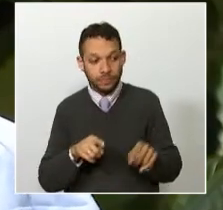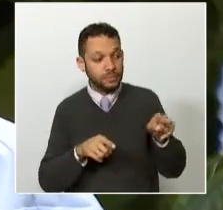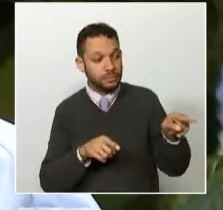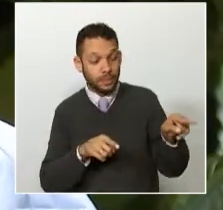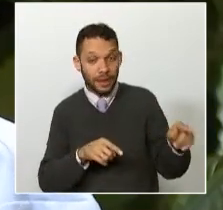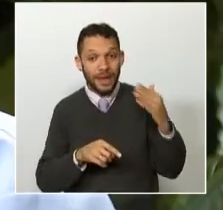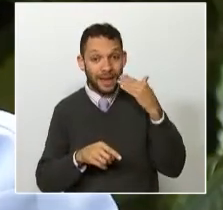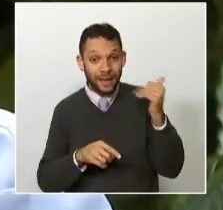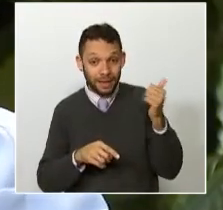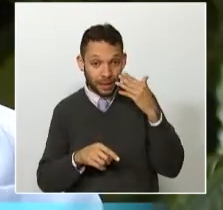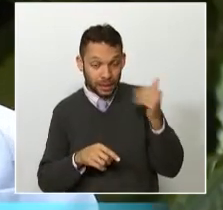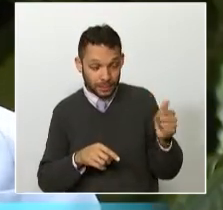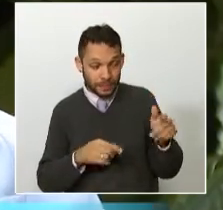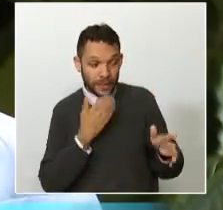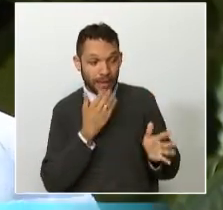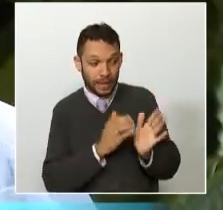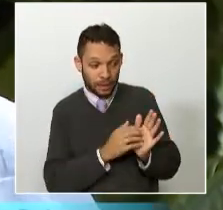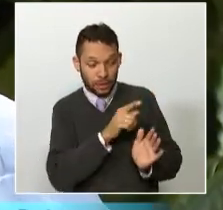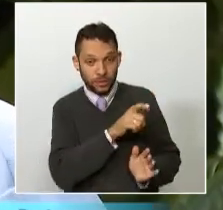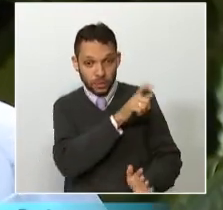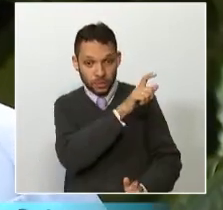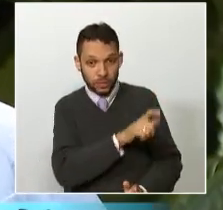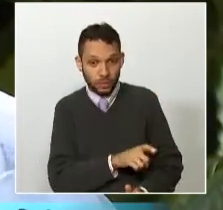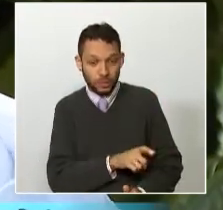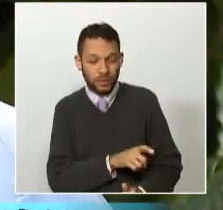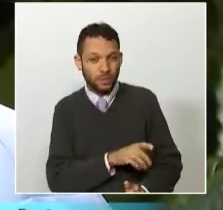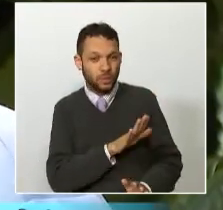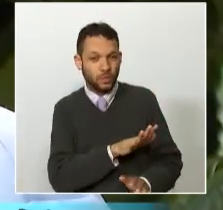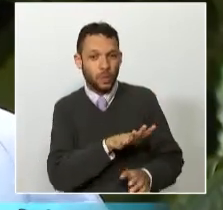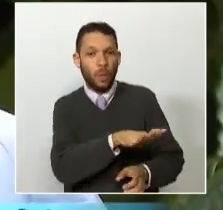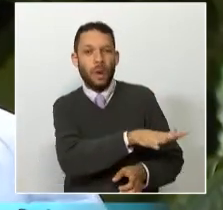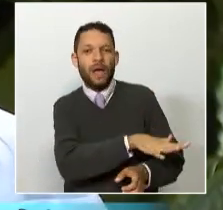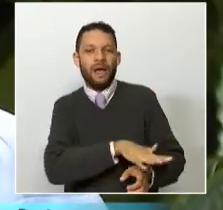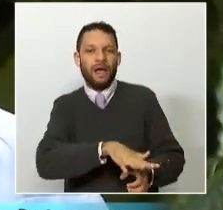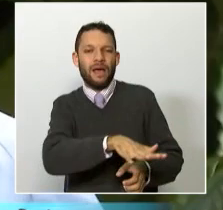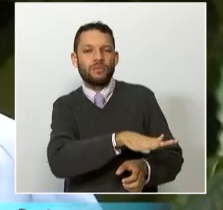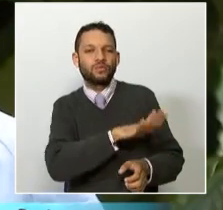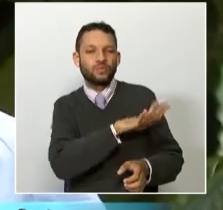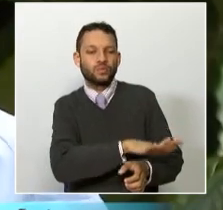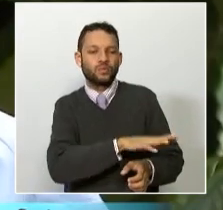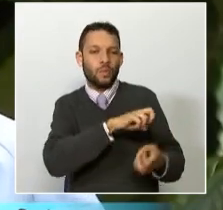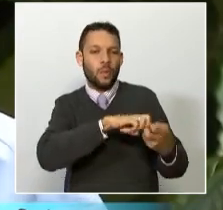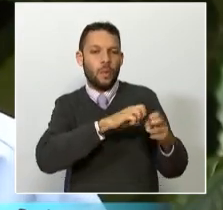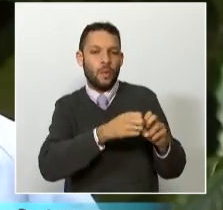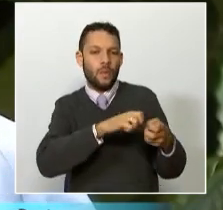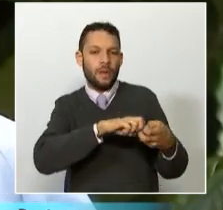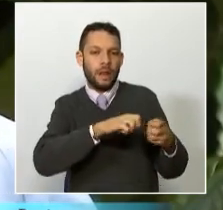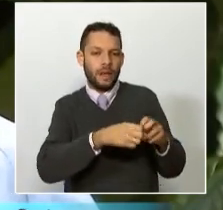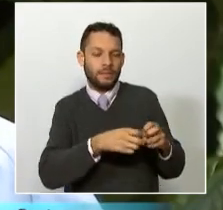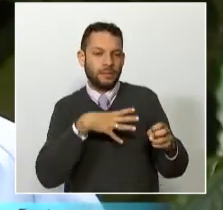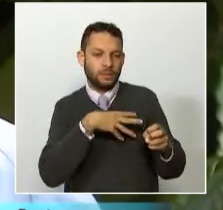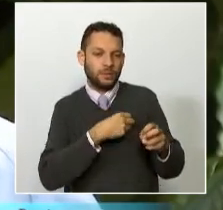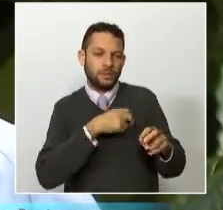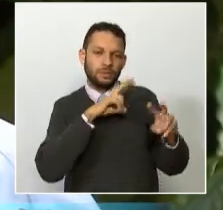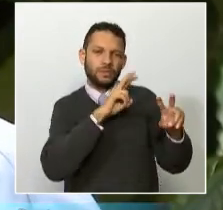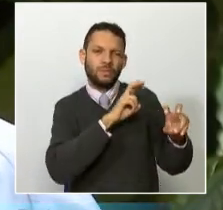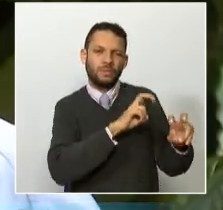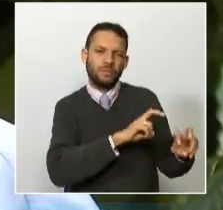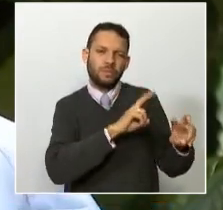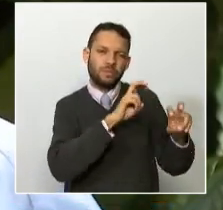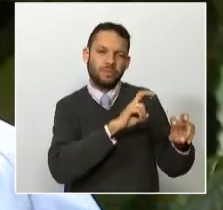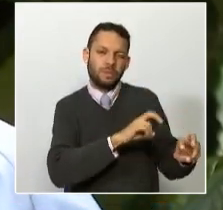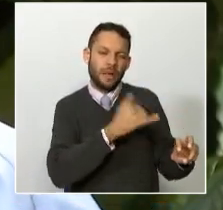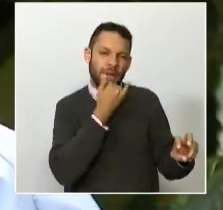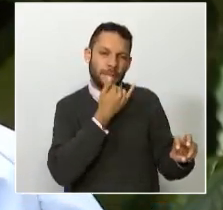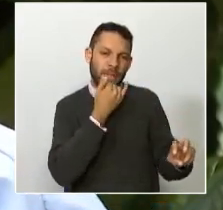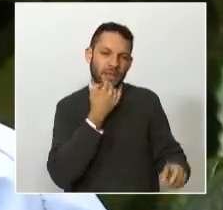Irma, tiene un campo, eso se llama un campo interferente sospechoso. Entonces entramos a mirar con nuestra odontóloga a ver qué está pasando